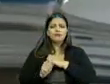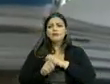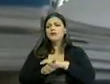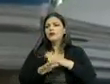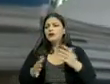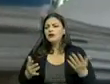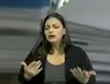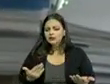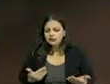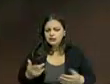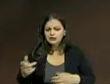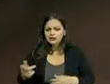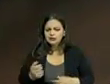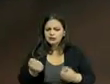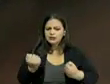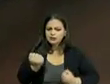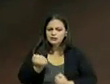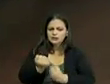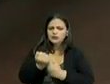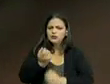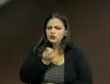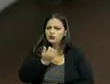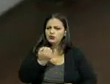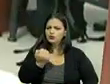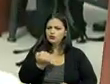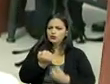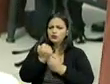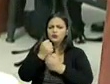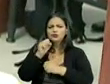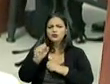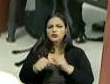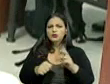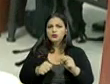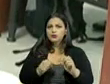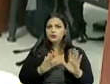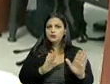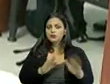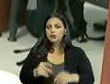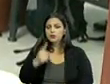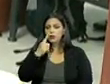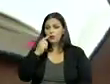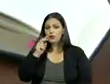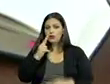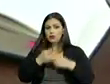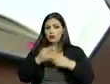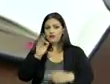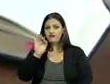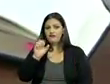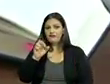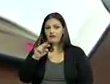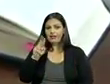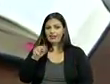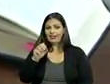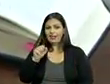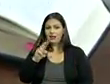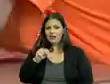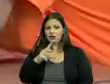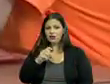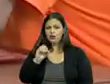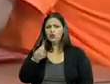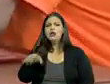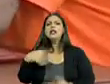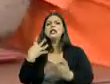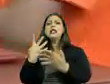la Asamblea se pedirá al Ministerio del Interior que proporcione las facilidades para su comparecencia, pues